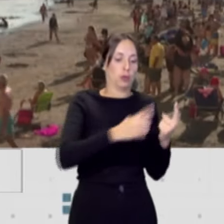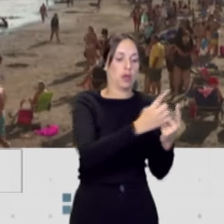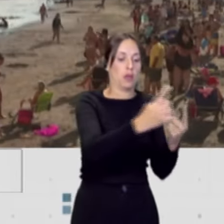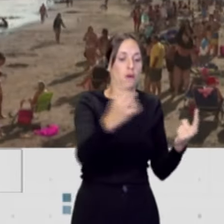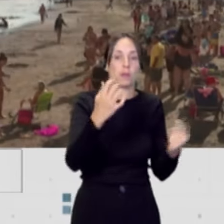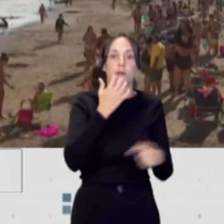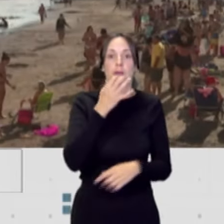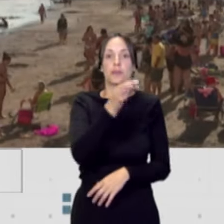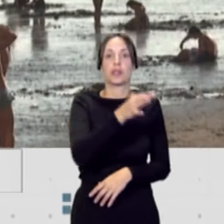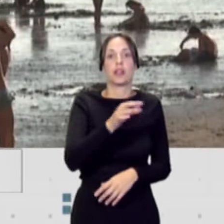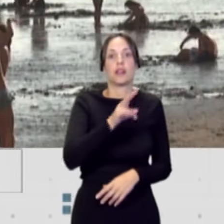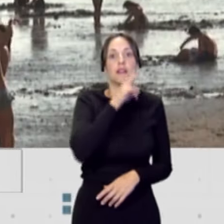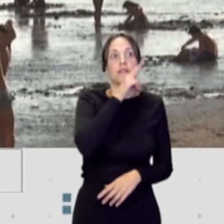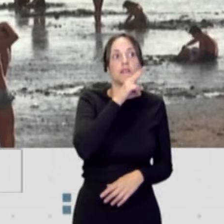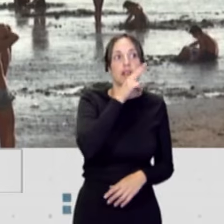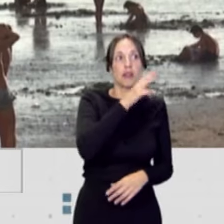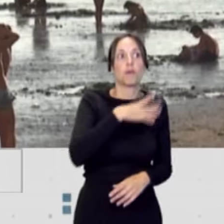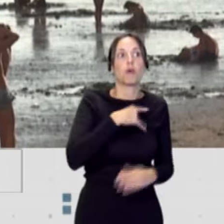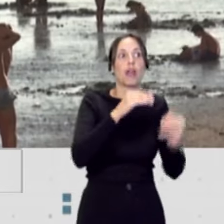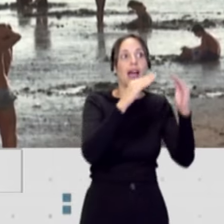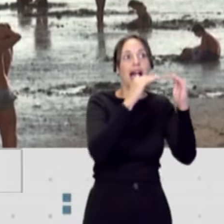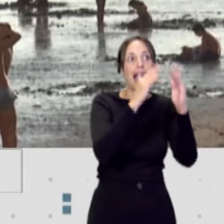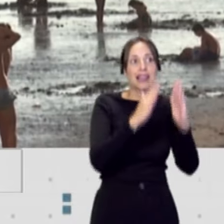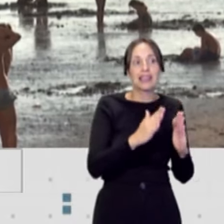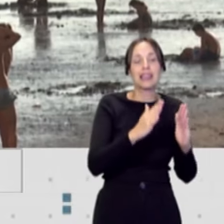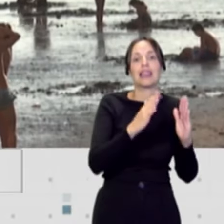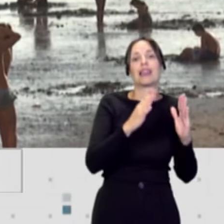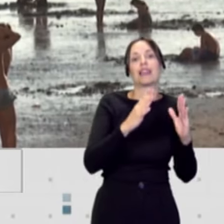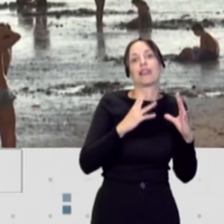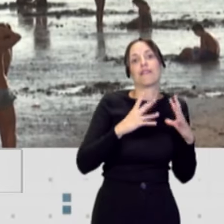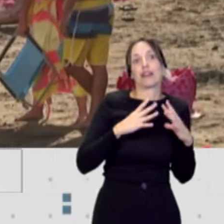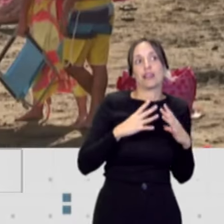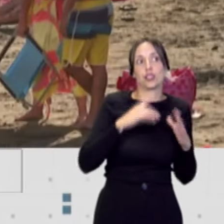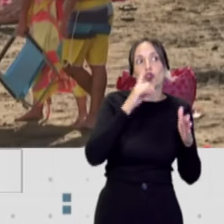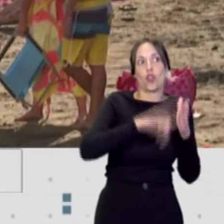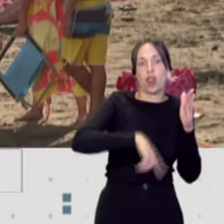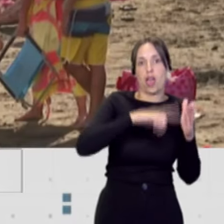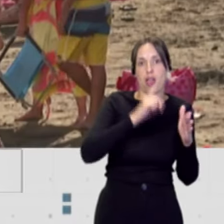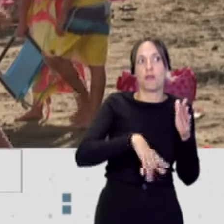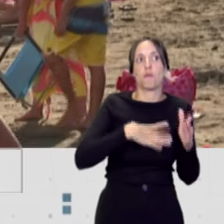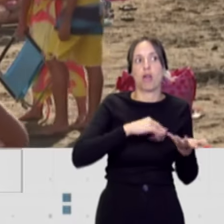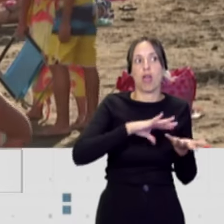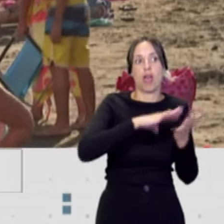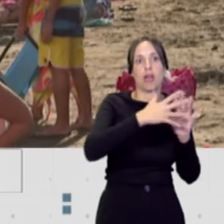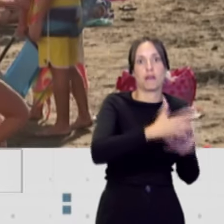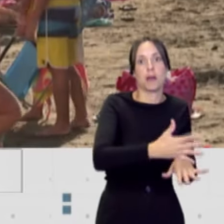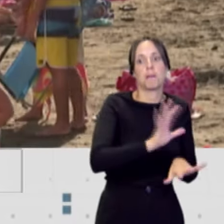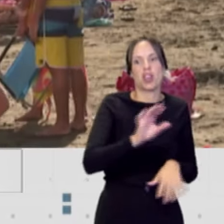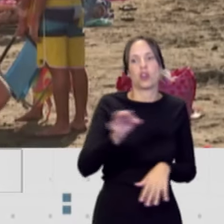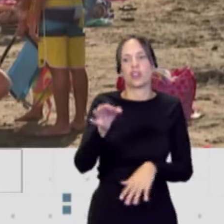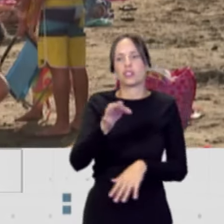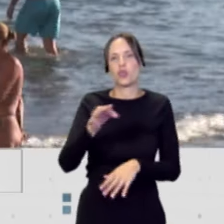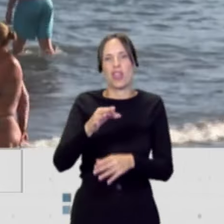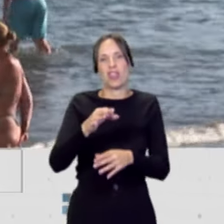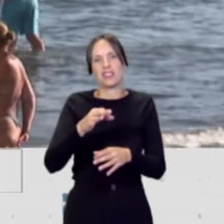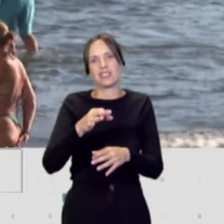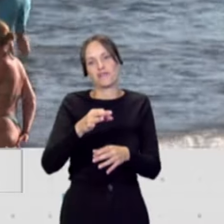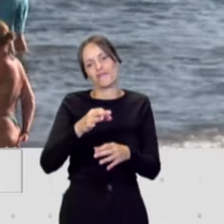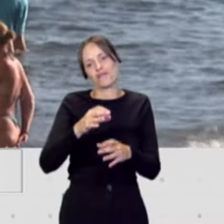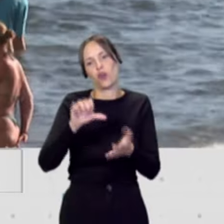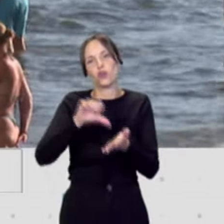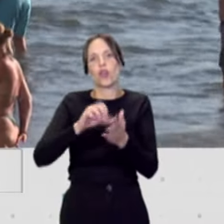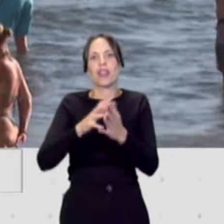una oportunidad de alquiler vacacional, pero no en las grandes ciudades o en municipios turísticos donde ya está consolidado un modelo y un